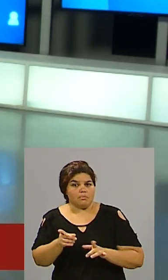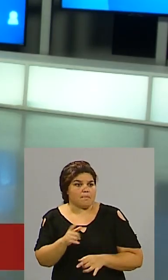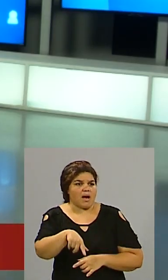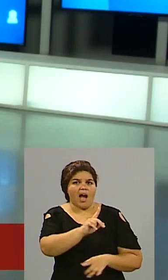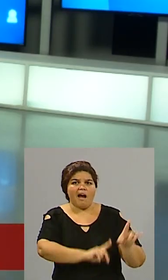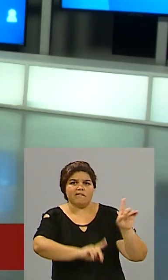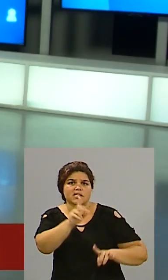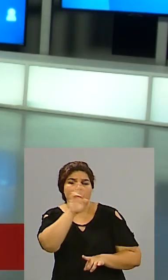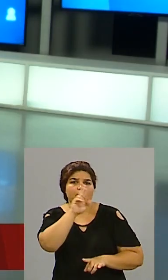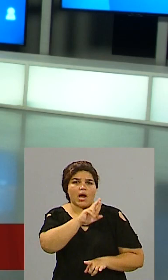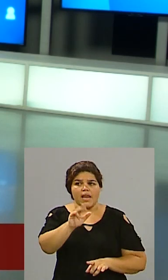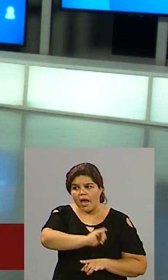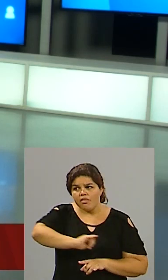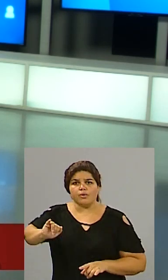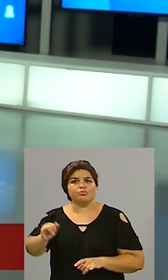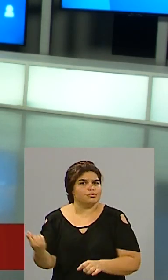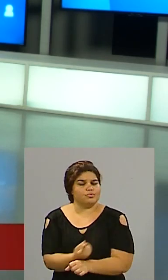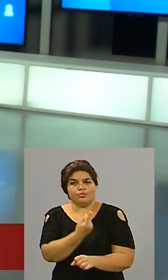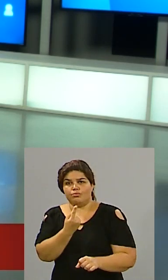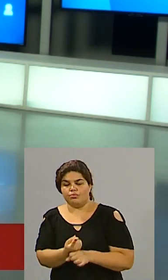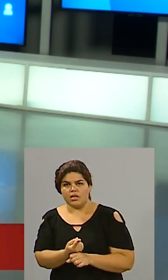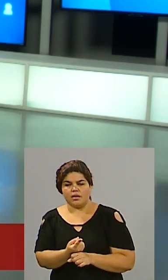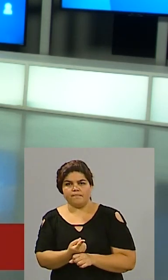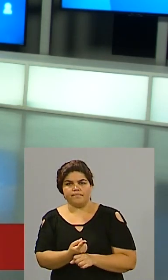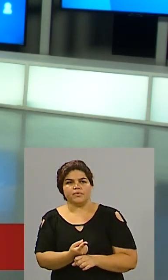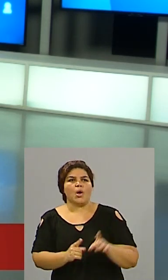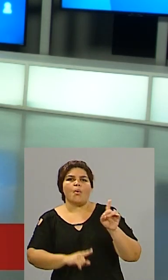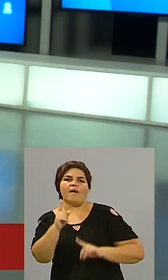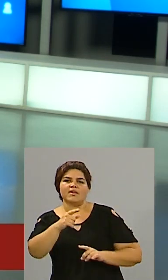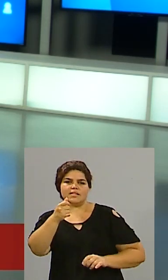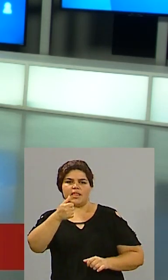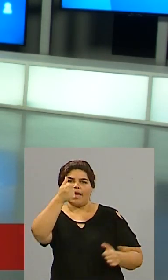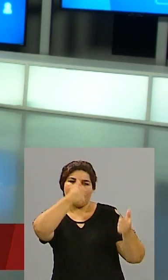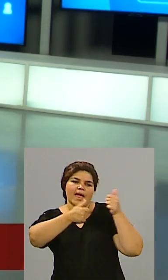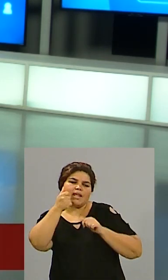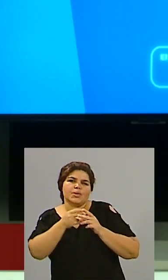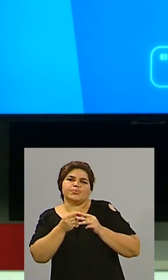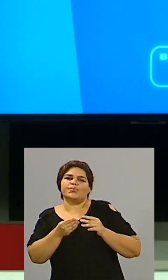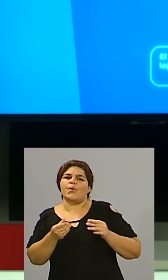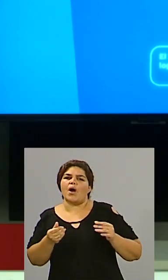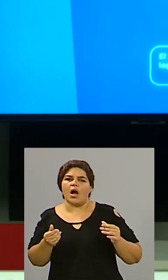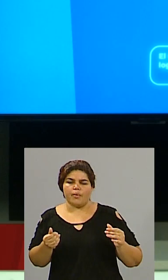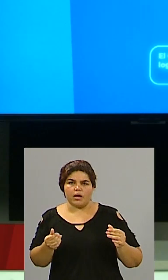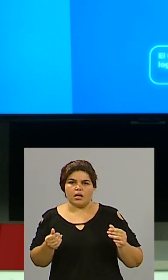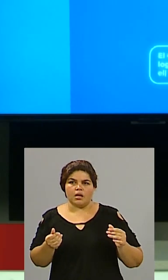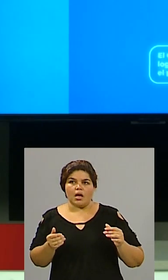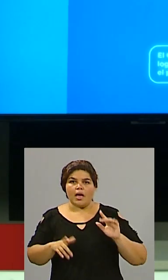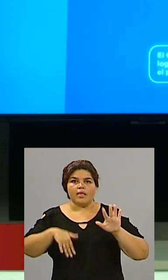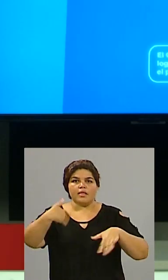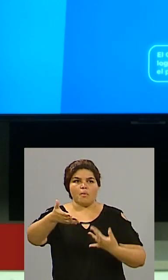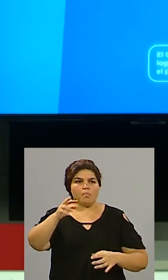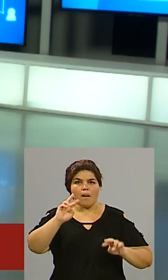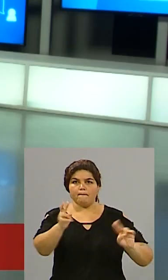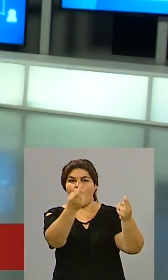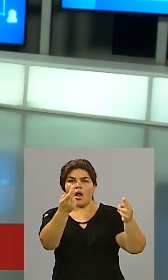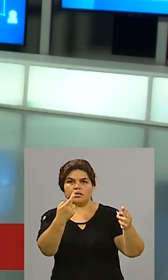muchas veces. Pero bueno, lo cierto es que pasamos de unas lesiones leves, ¿no? En este victimario, a una muerte.